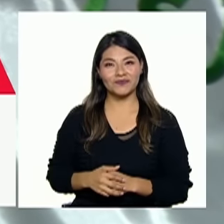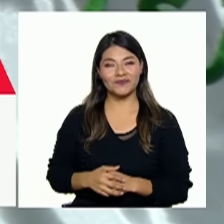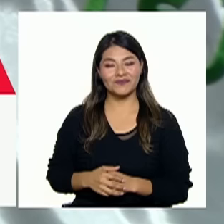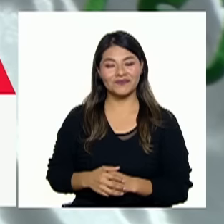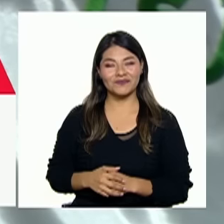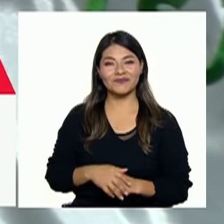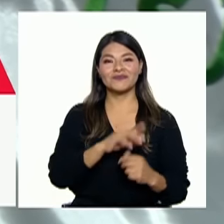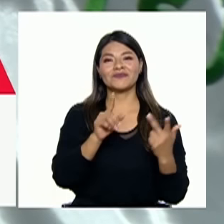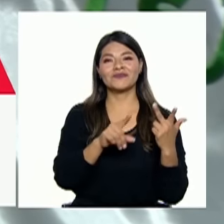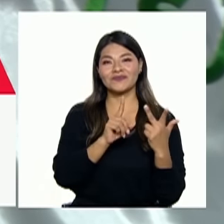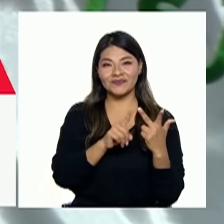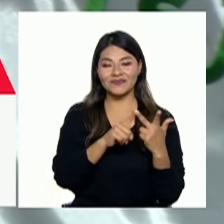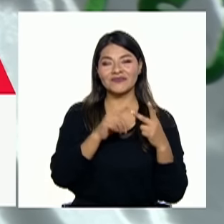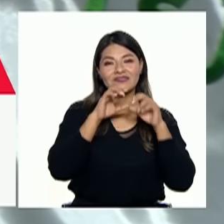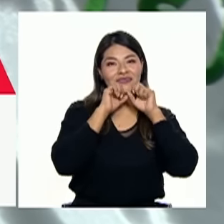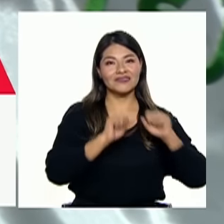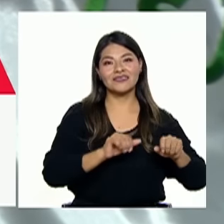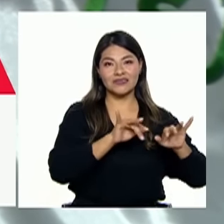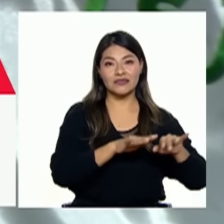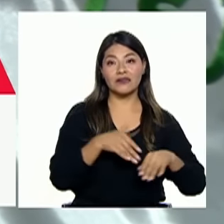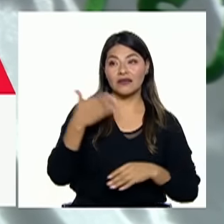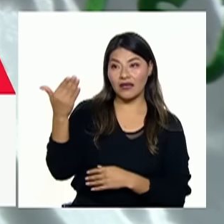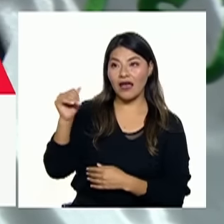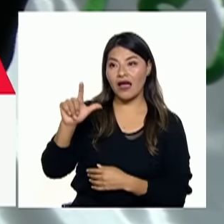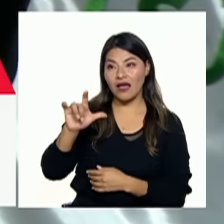Como secretario, el señor Alex Daly Arbolú.